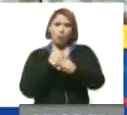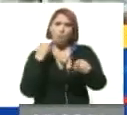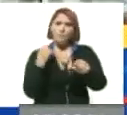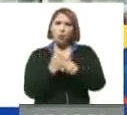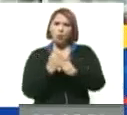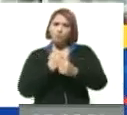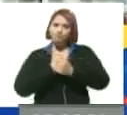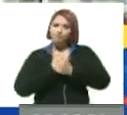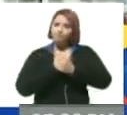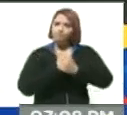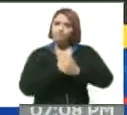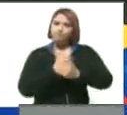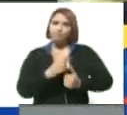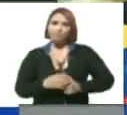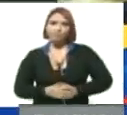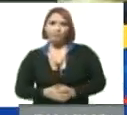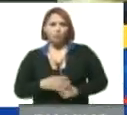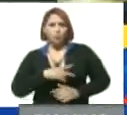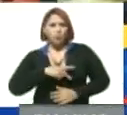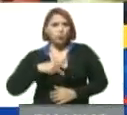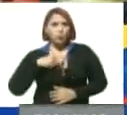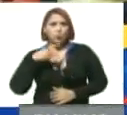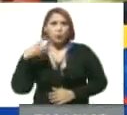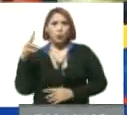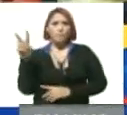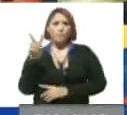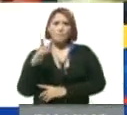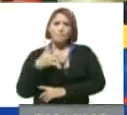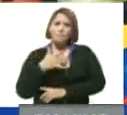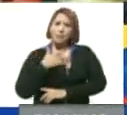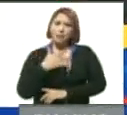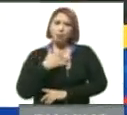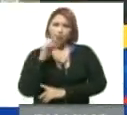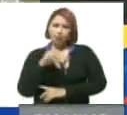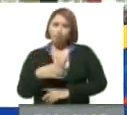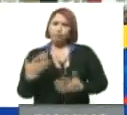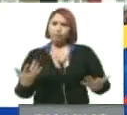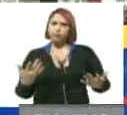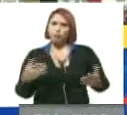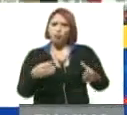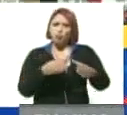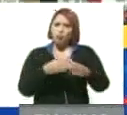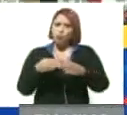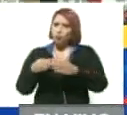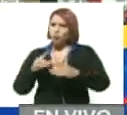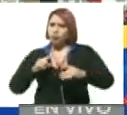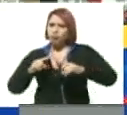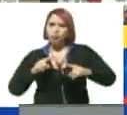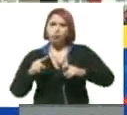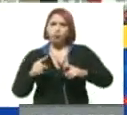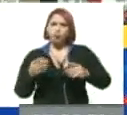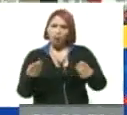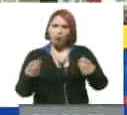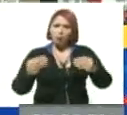con amor, pasión venezolanista y con mucha organización, con mucha